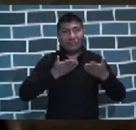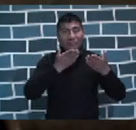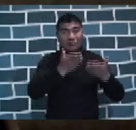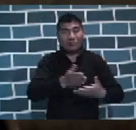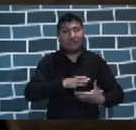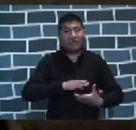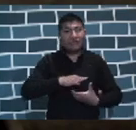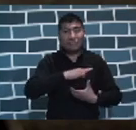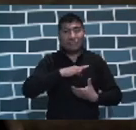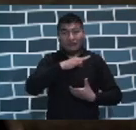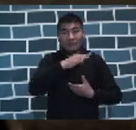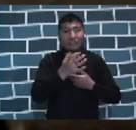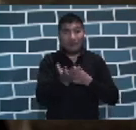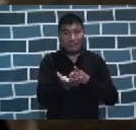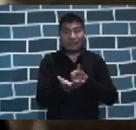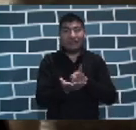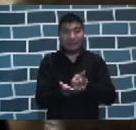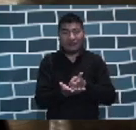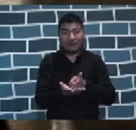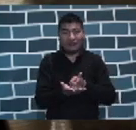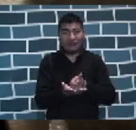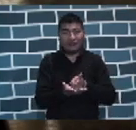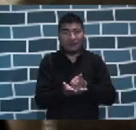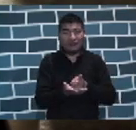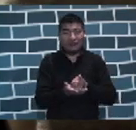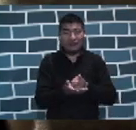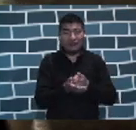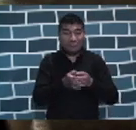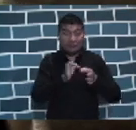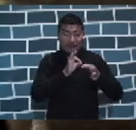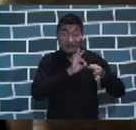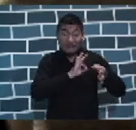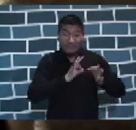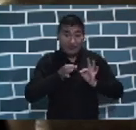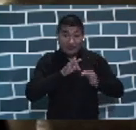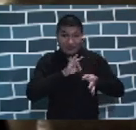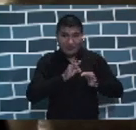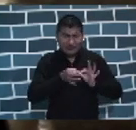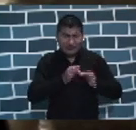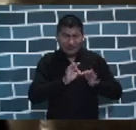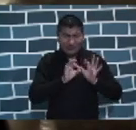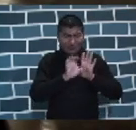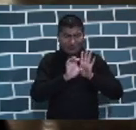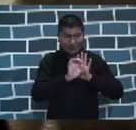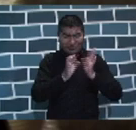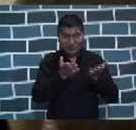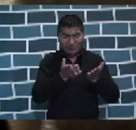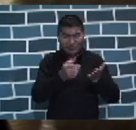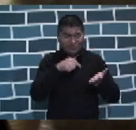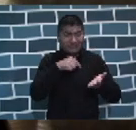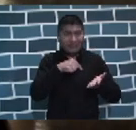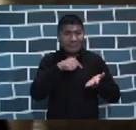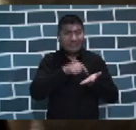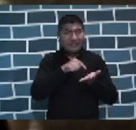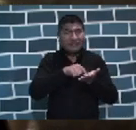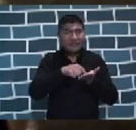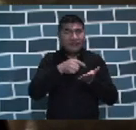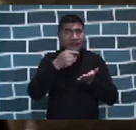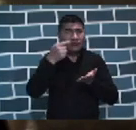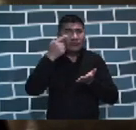espíritu de la verdad el laboratorio podríamos así decir de este conocimiento